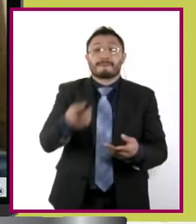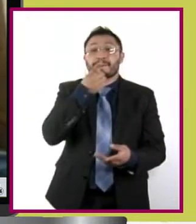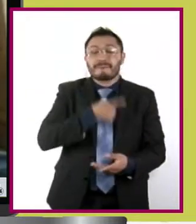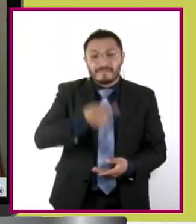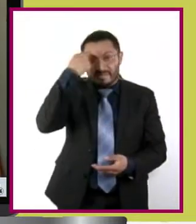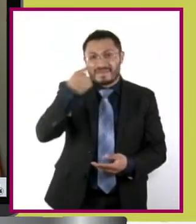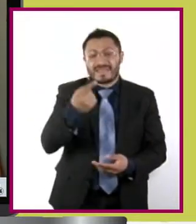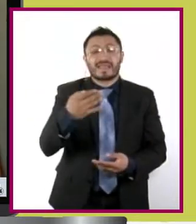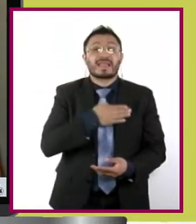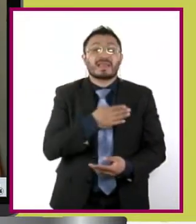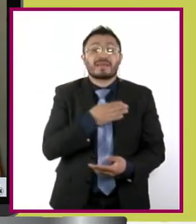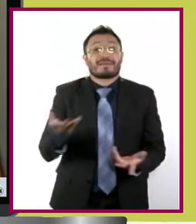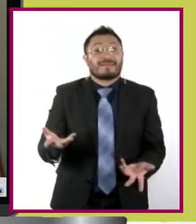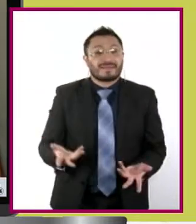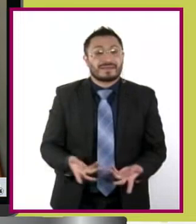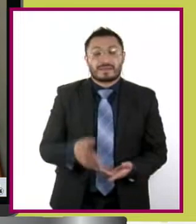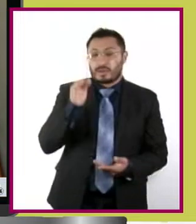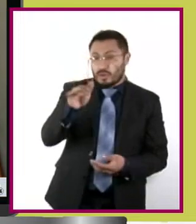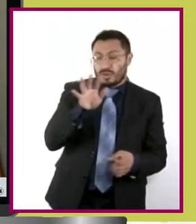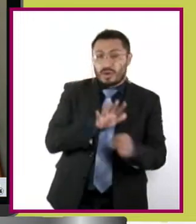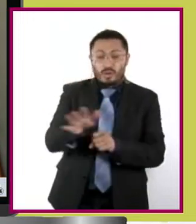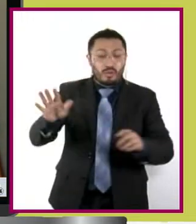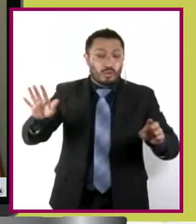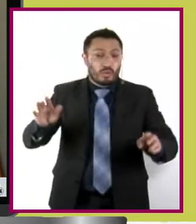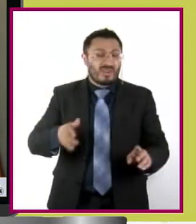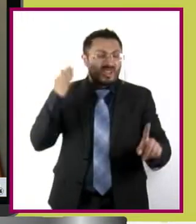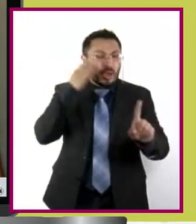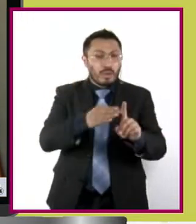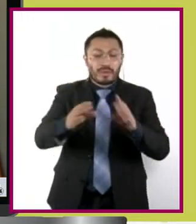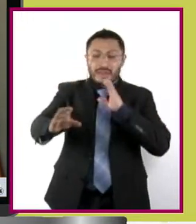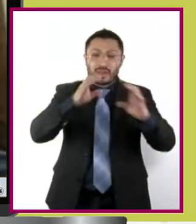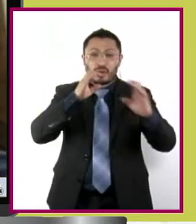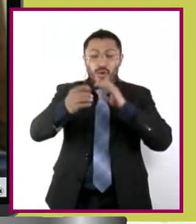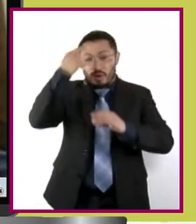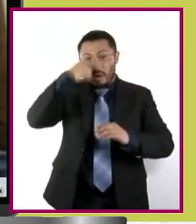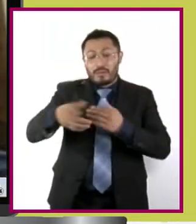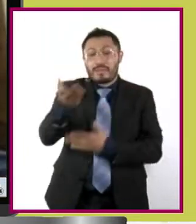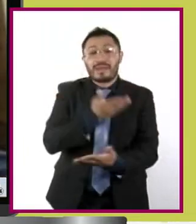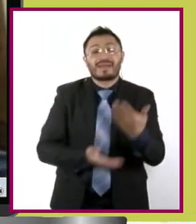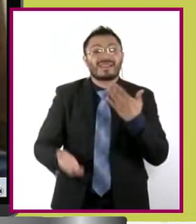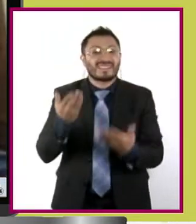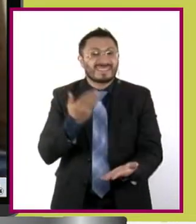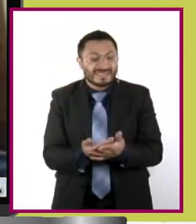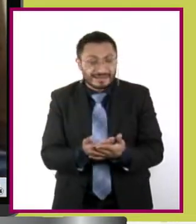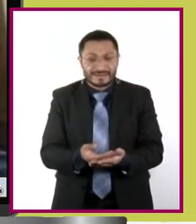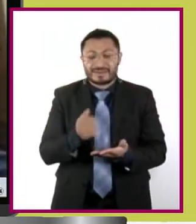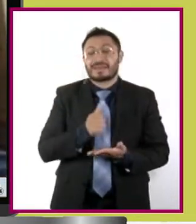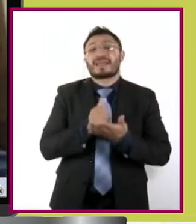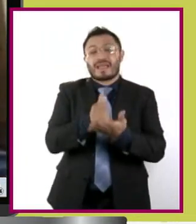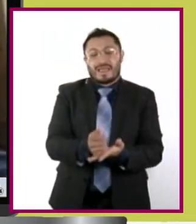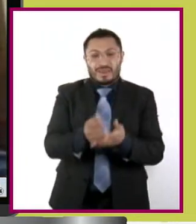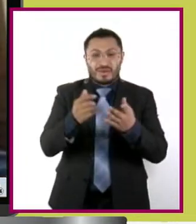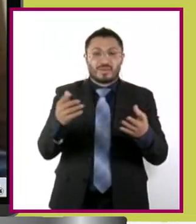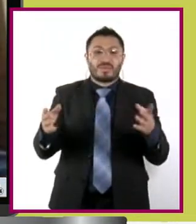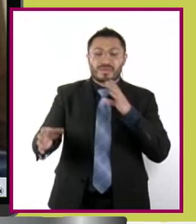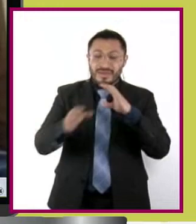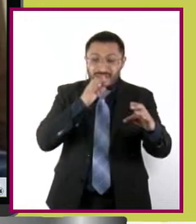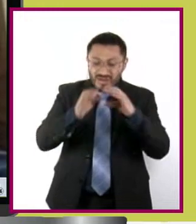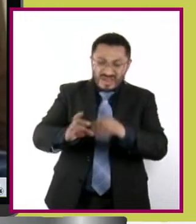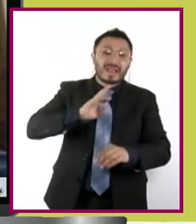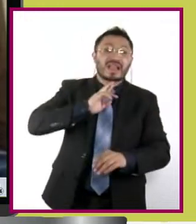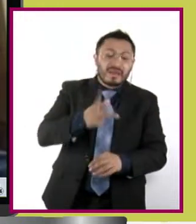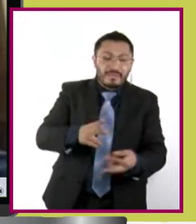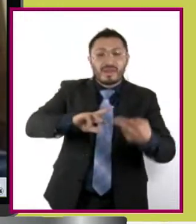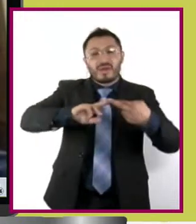para qué soy buena. Oye, ¿cuál es la función de la comunicación para la convivencia? Nos permite establecer puentes y